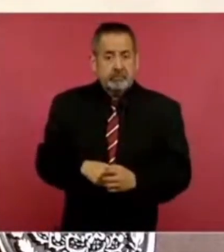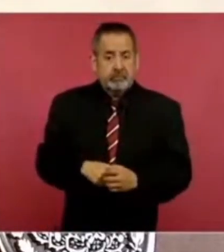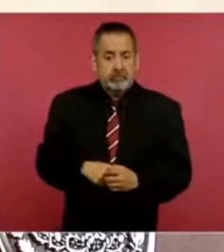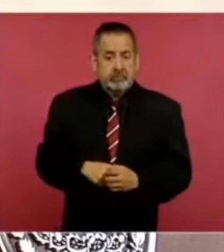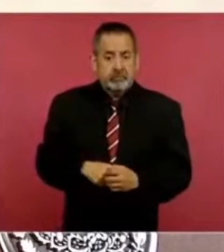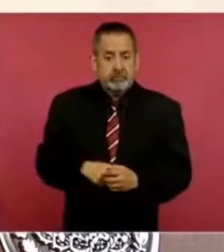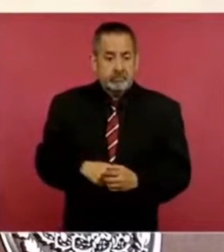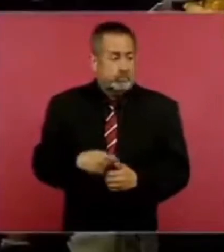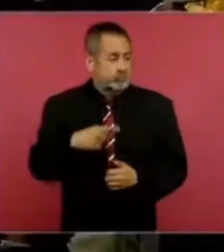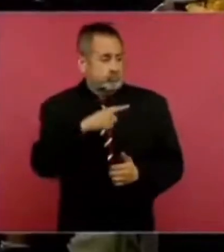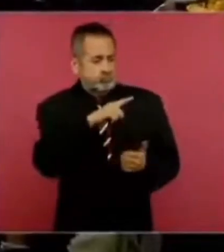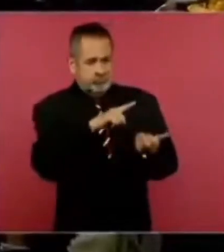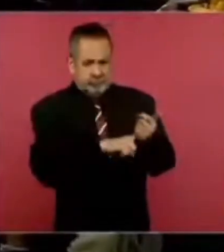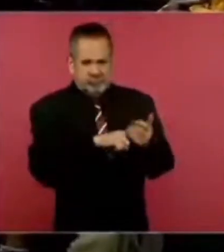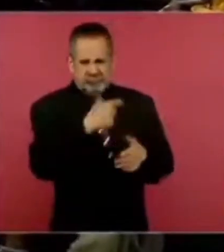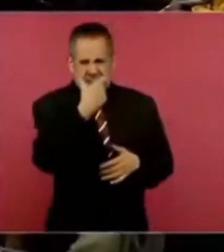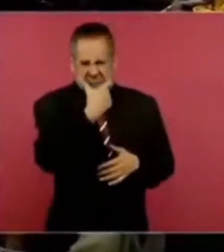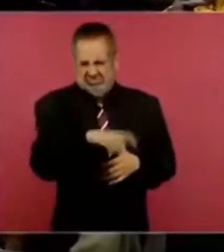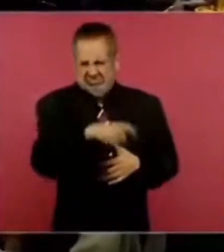que heredaron fortunas.